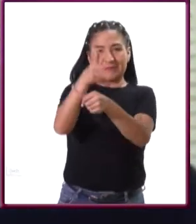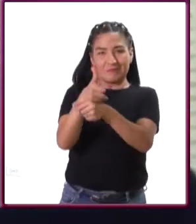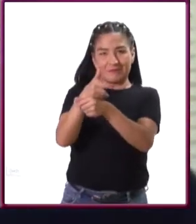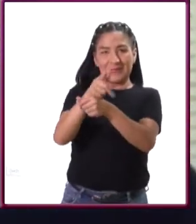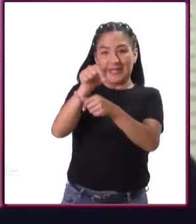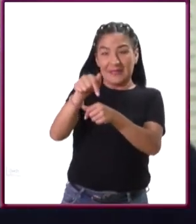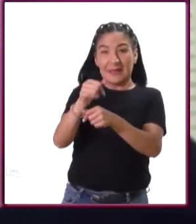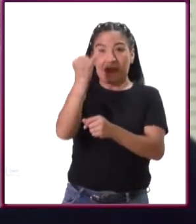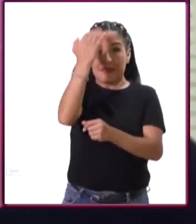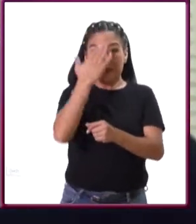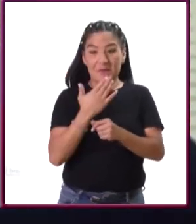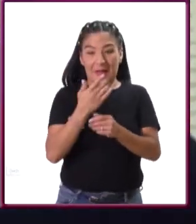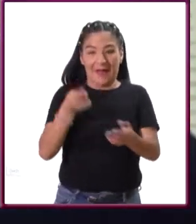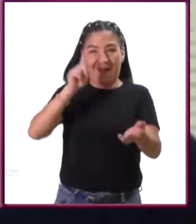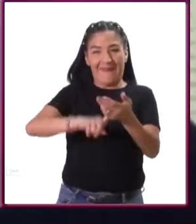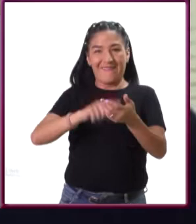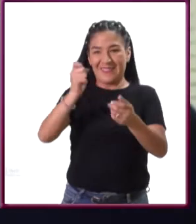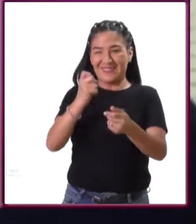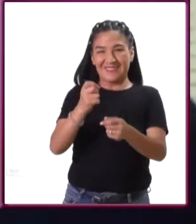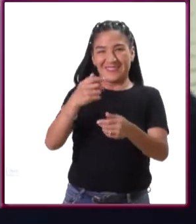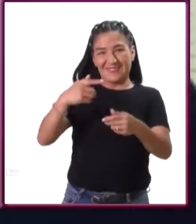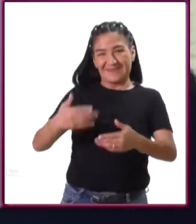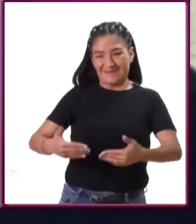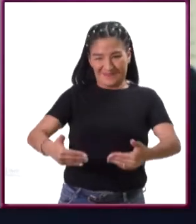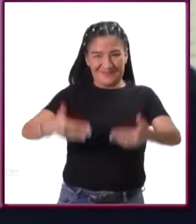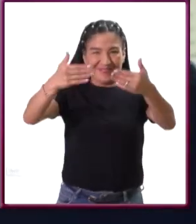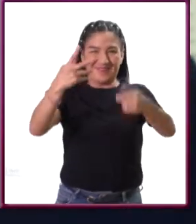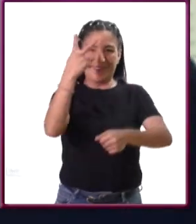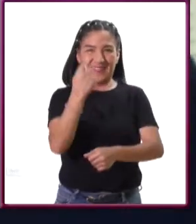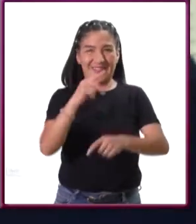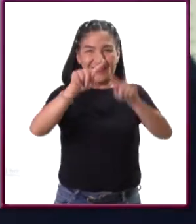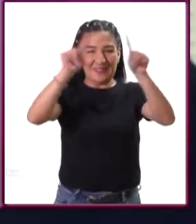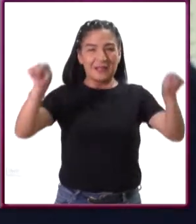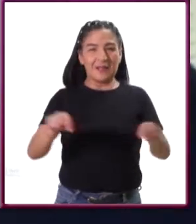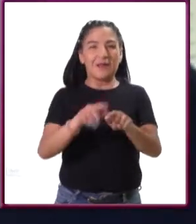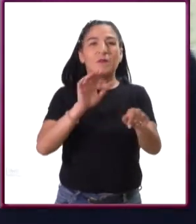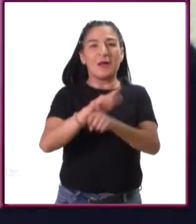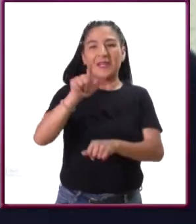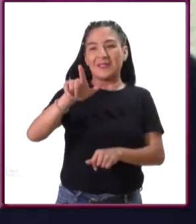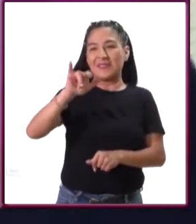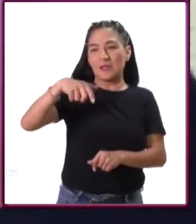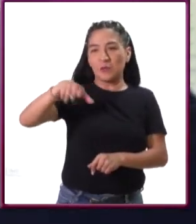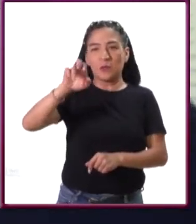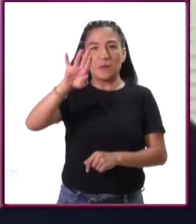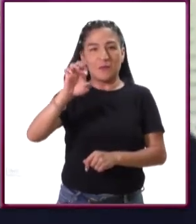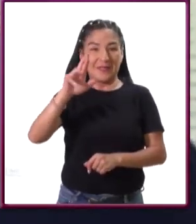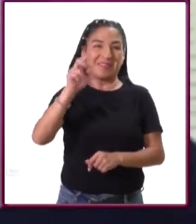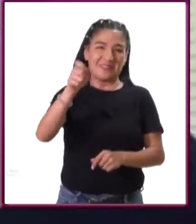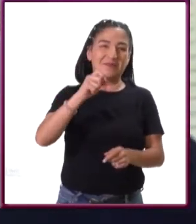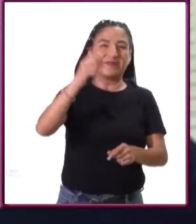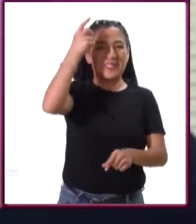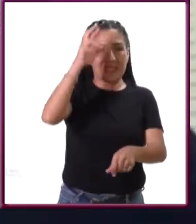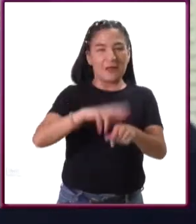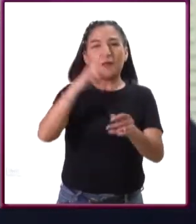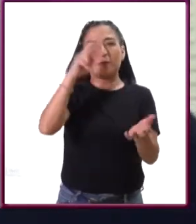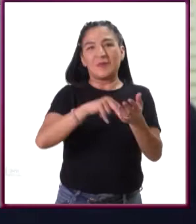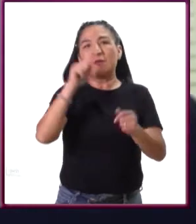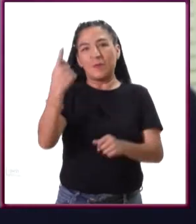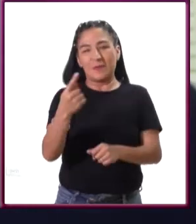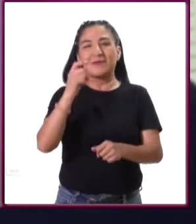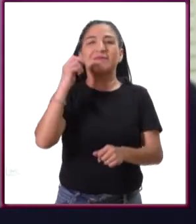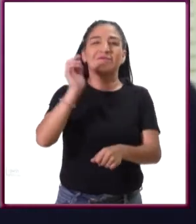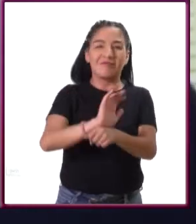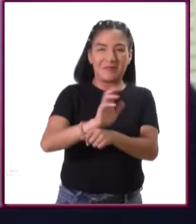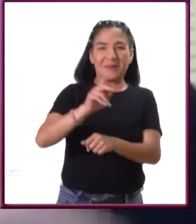en la pantalla tiene estas proporciones. Uno de ellos es Stanley Kubrick, el famoso director de 2001, del Resplandor.